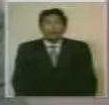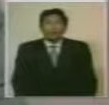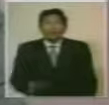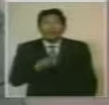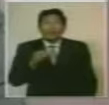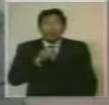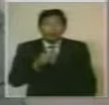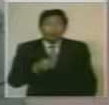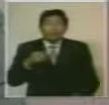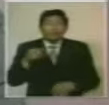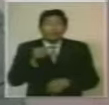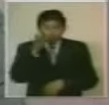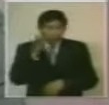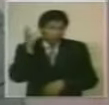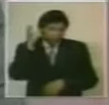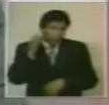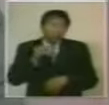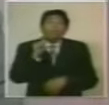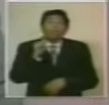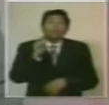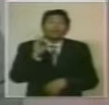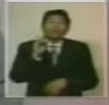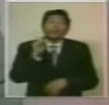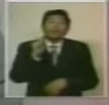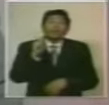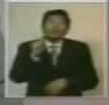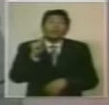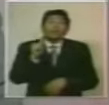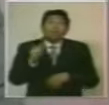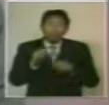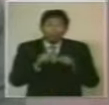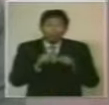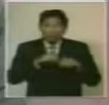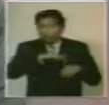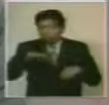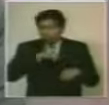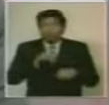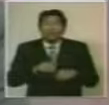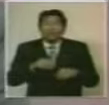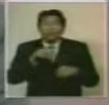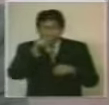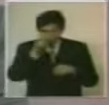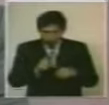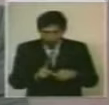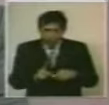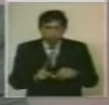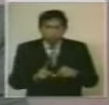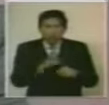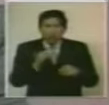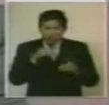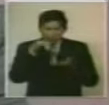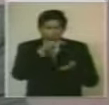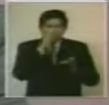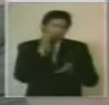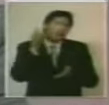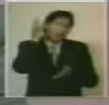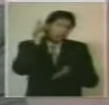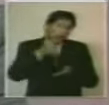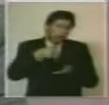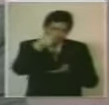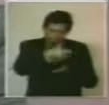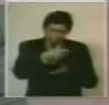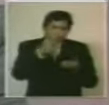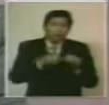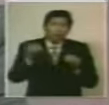Comunarios de la localidad de Puerto Acosta, de la provincia de Camacho, departamento de La Paz, denunciaron que el fondo indígena desembolsó más